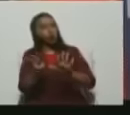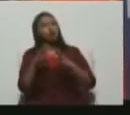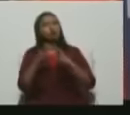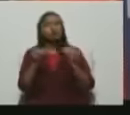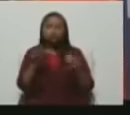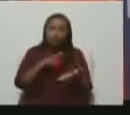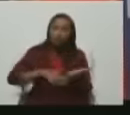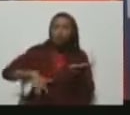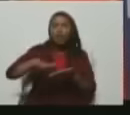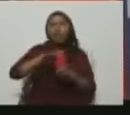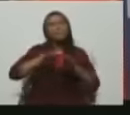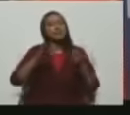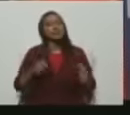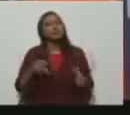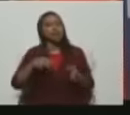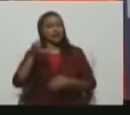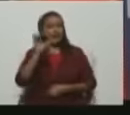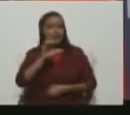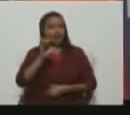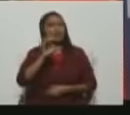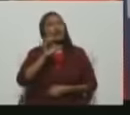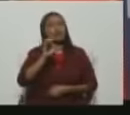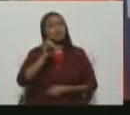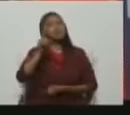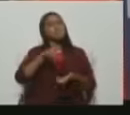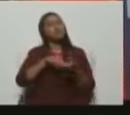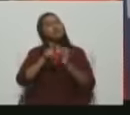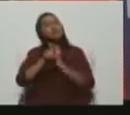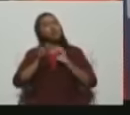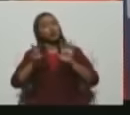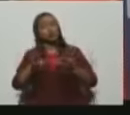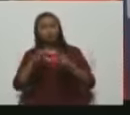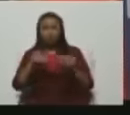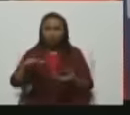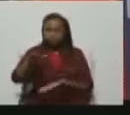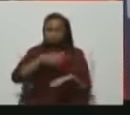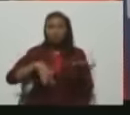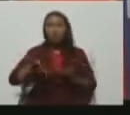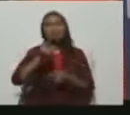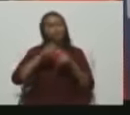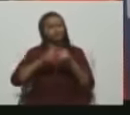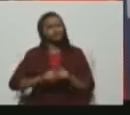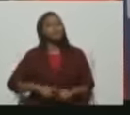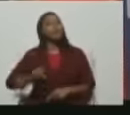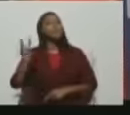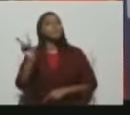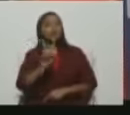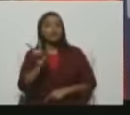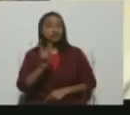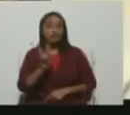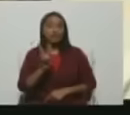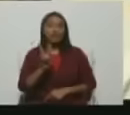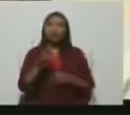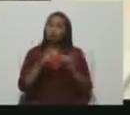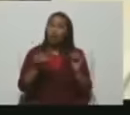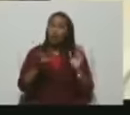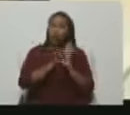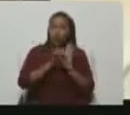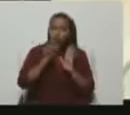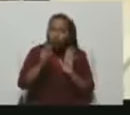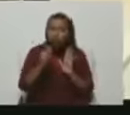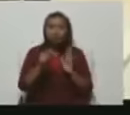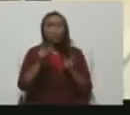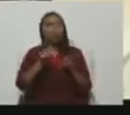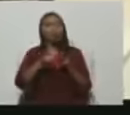y 1.208 en el resto del país, desde la fase de instalación y en la constitución, votación y